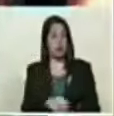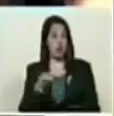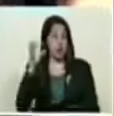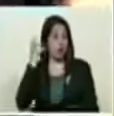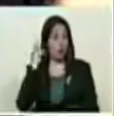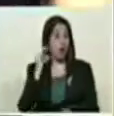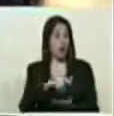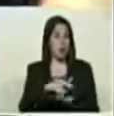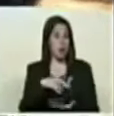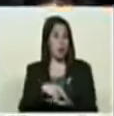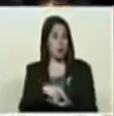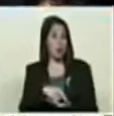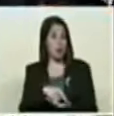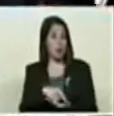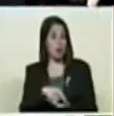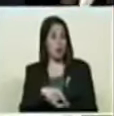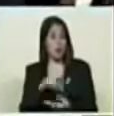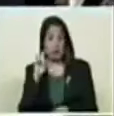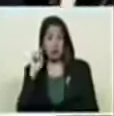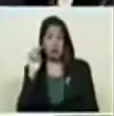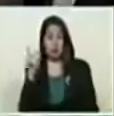Mujeres carabobeñas.